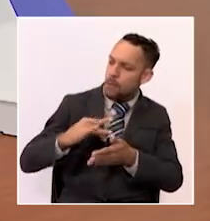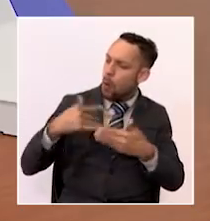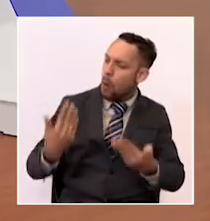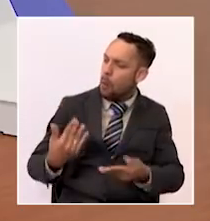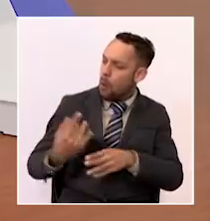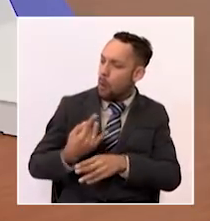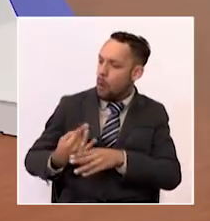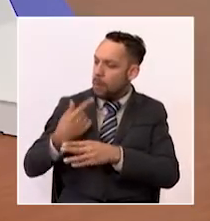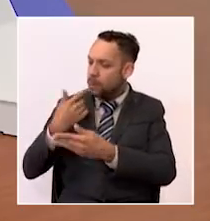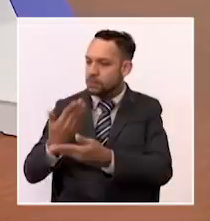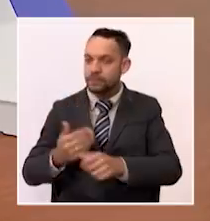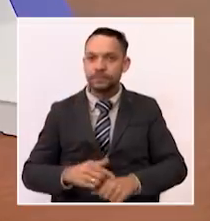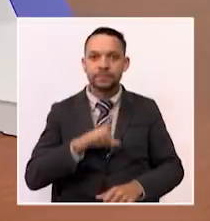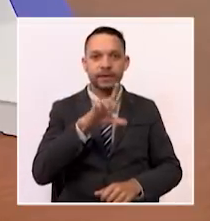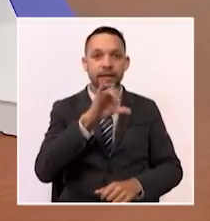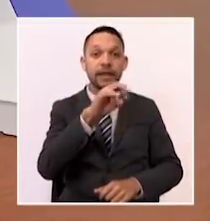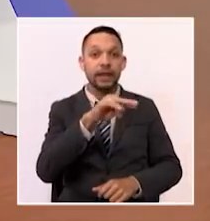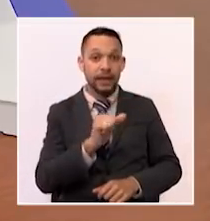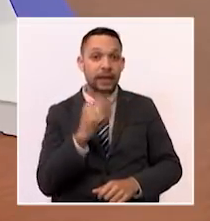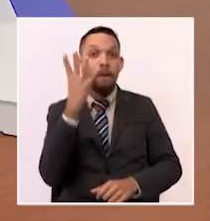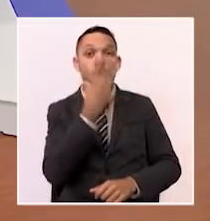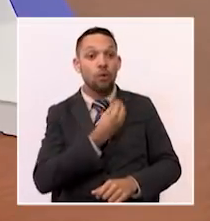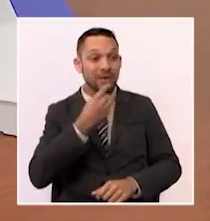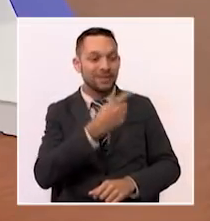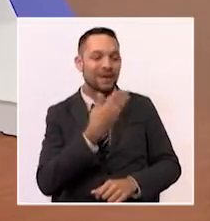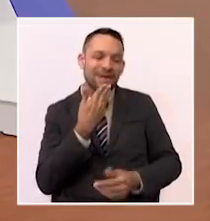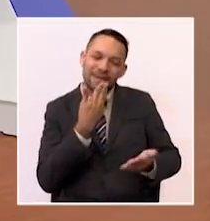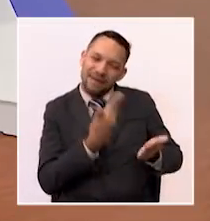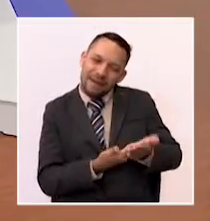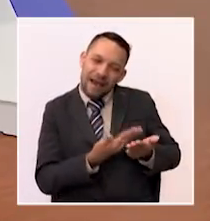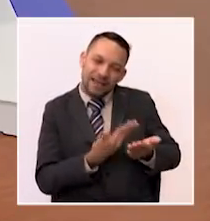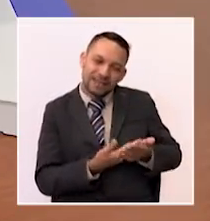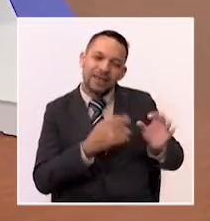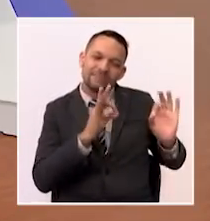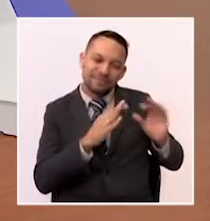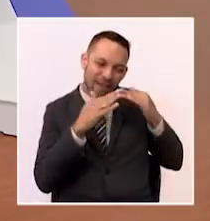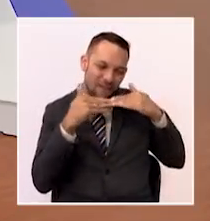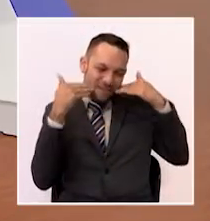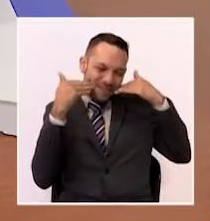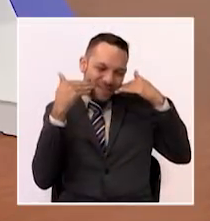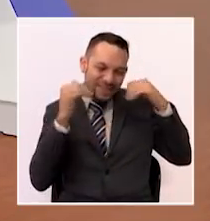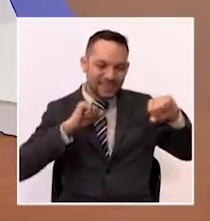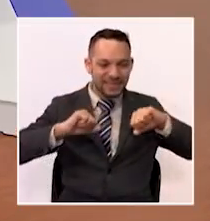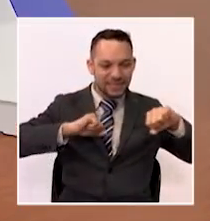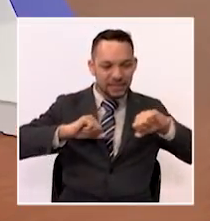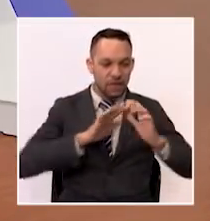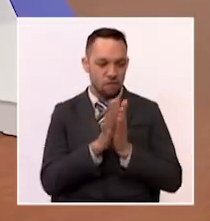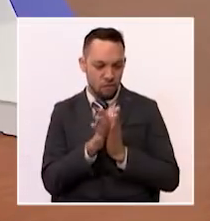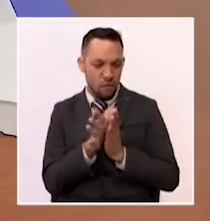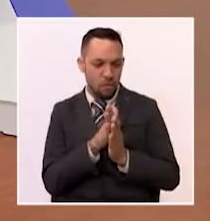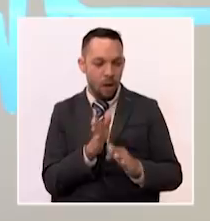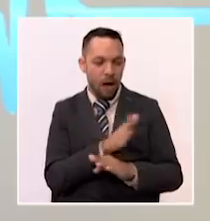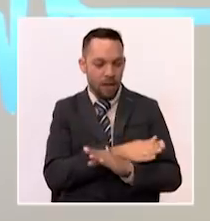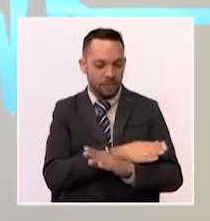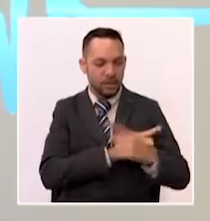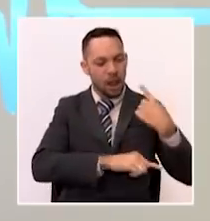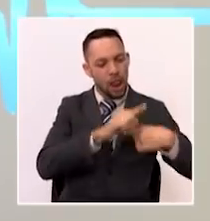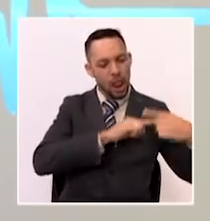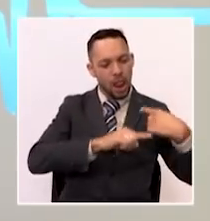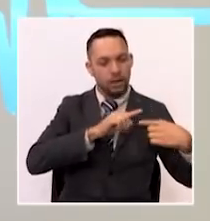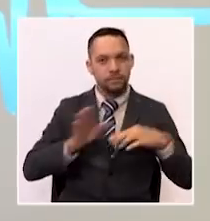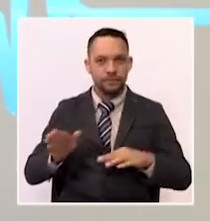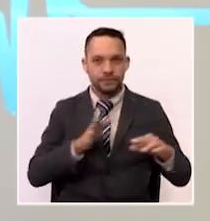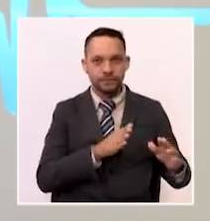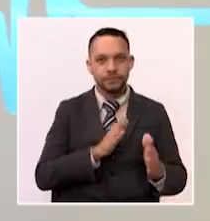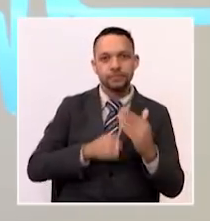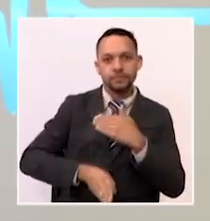nos hizo una búsqueda muy bonita, muy completa. Quiero que ustedes sepan todo lo que hemos hecho énfasis en este